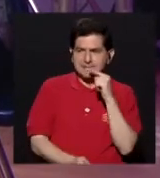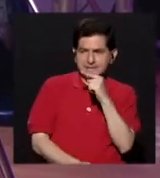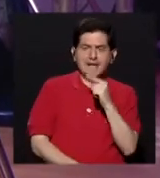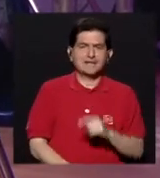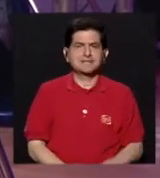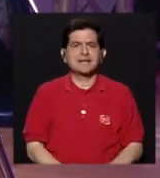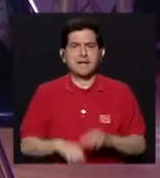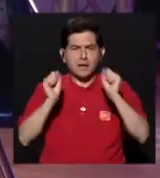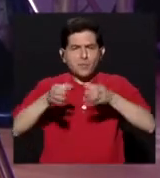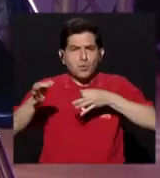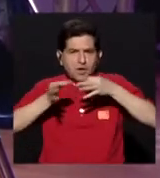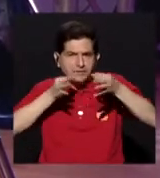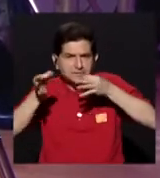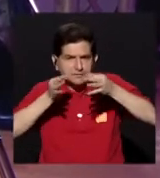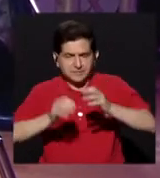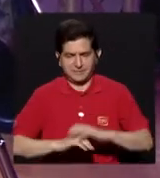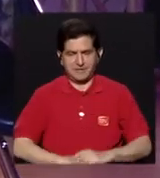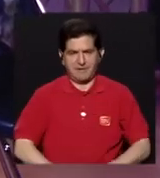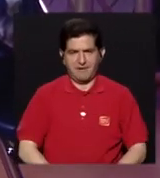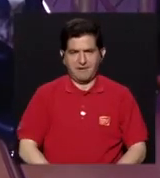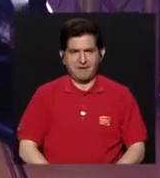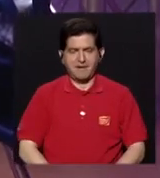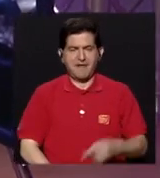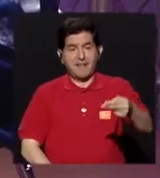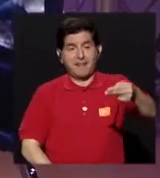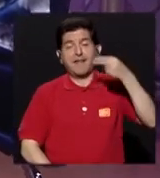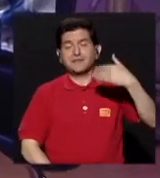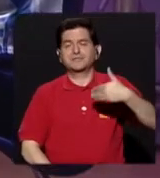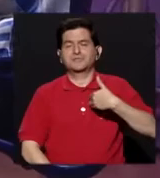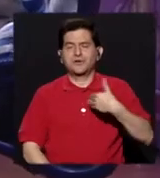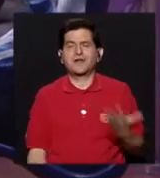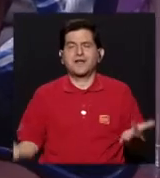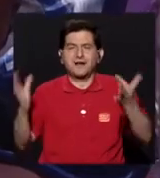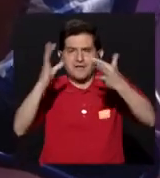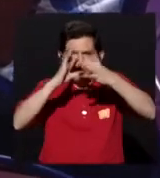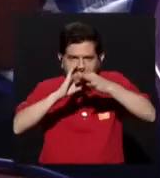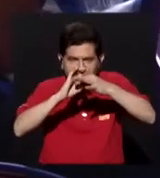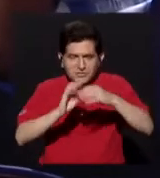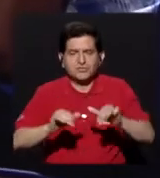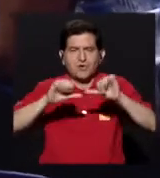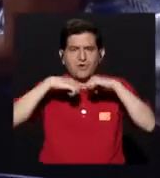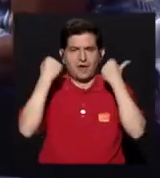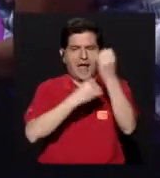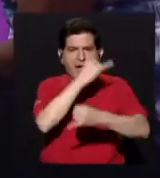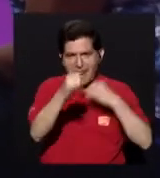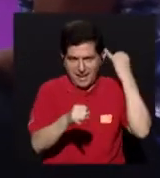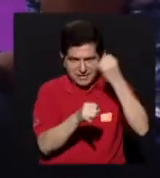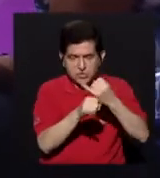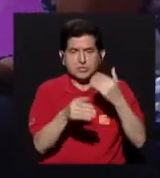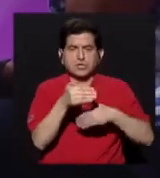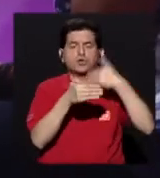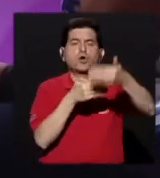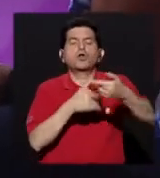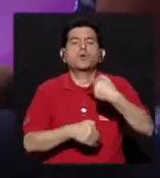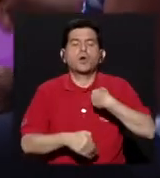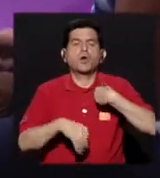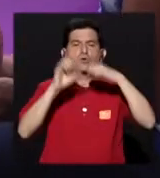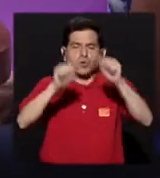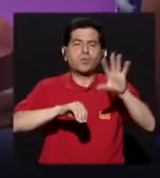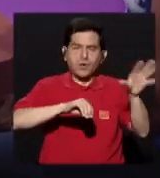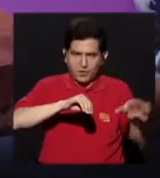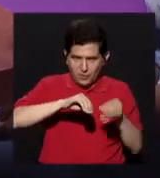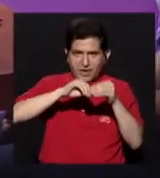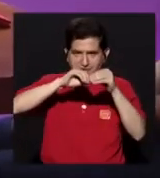explique de dónde, por el, la historia que hay alrededor de la asociación internacional, y después yo le